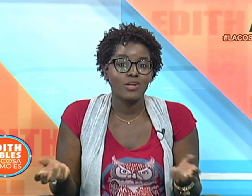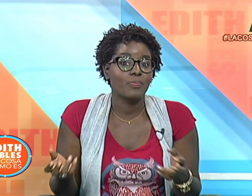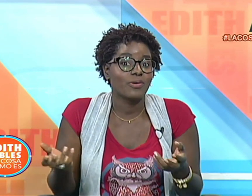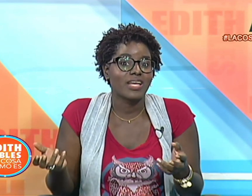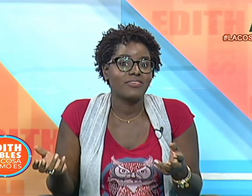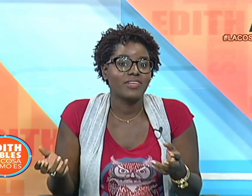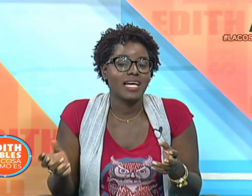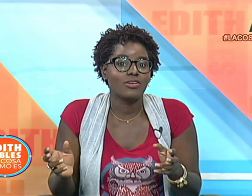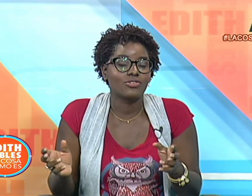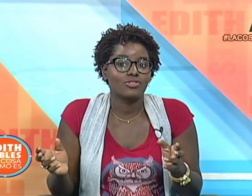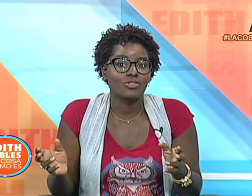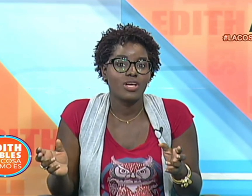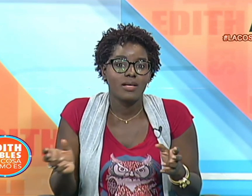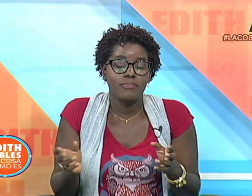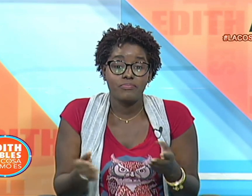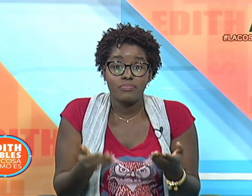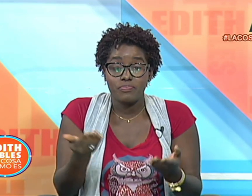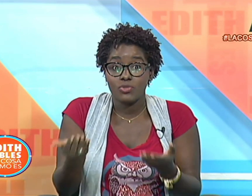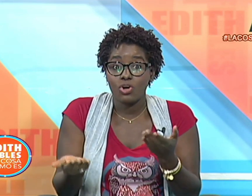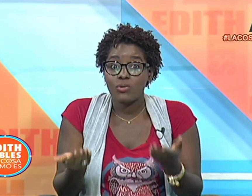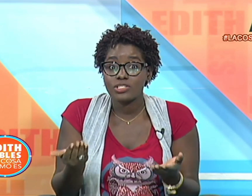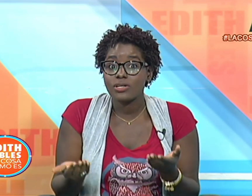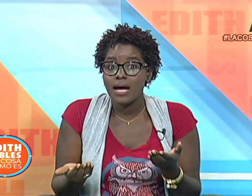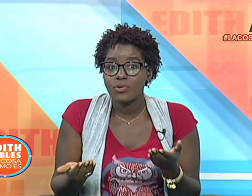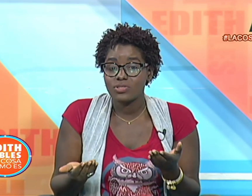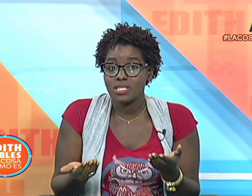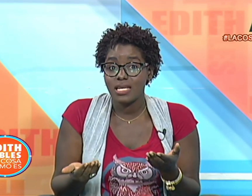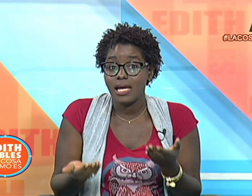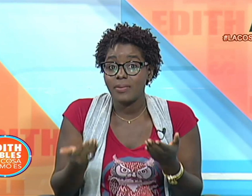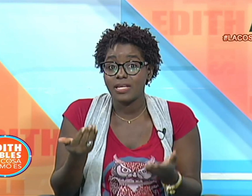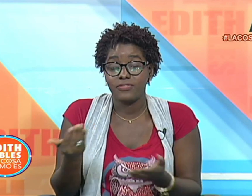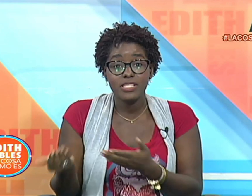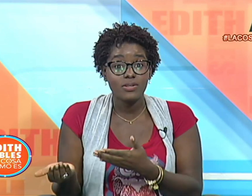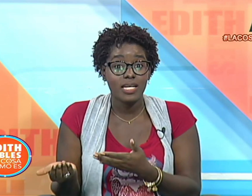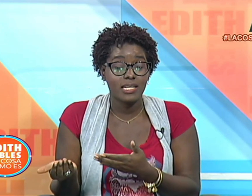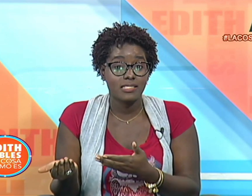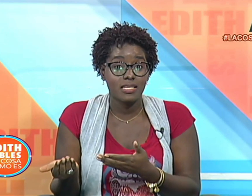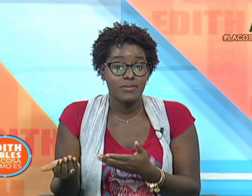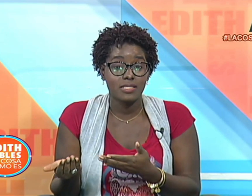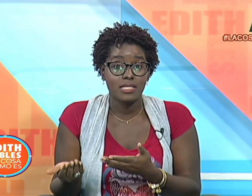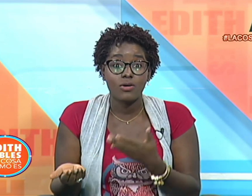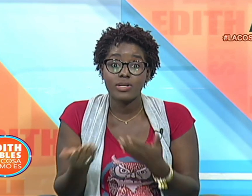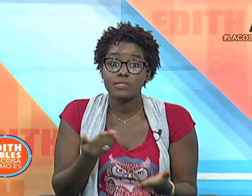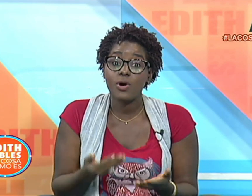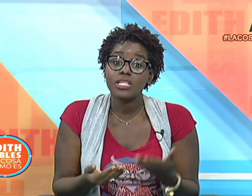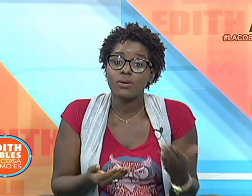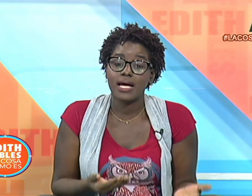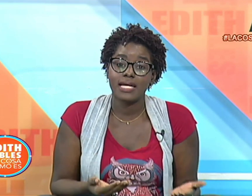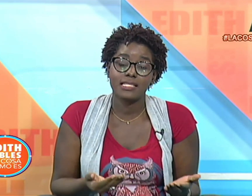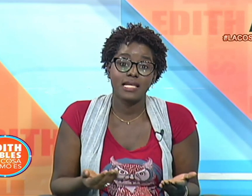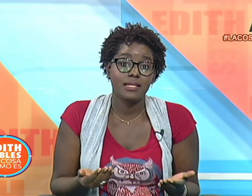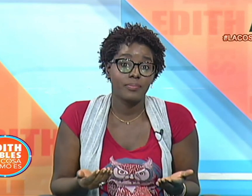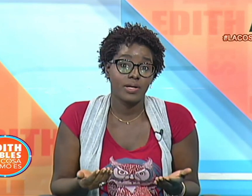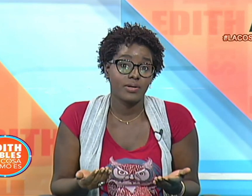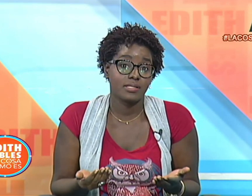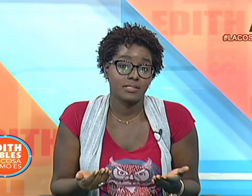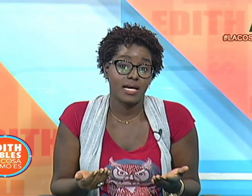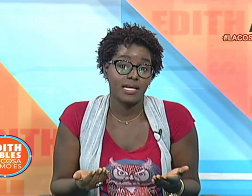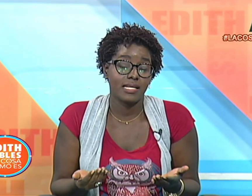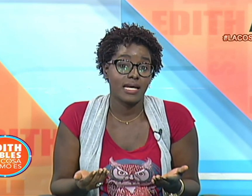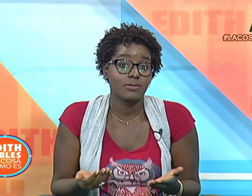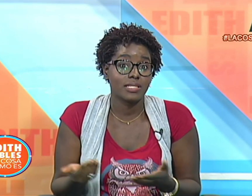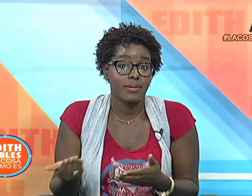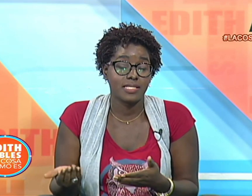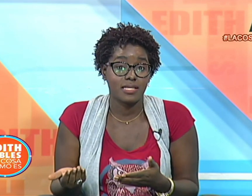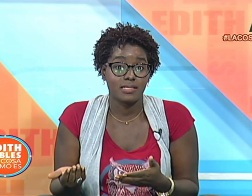empleos pero que al final nosotros nos cuestionamos si el beneficio que reciben se corresponde con la cantidad de empleo que se